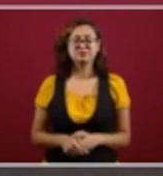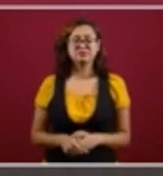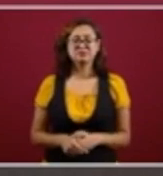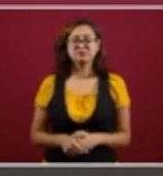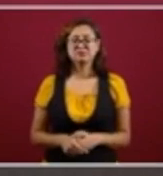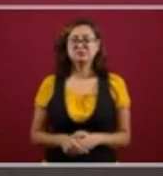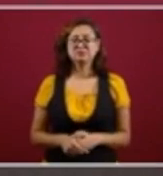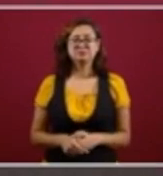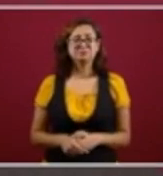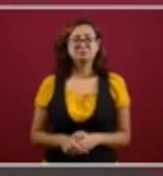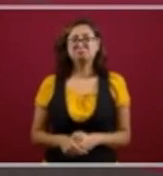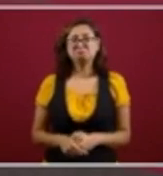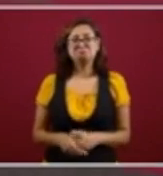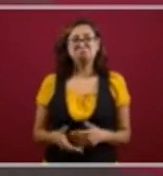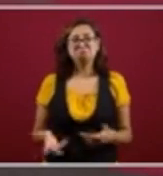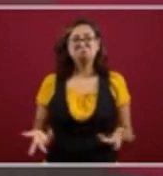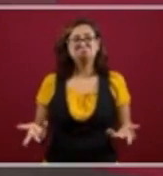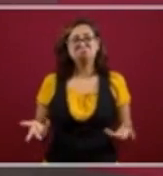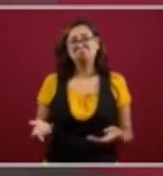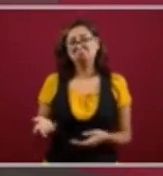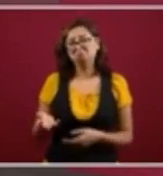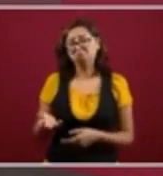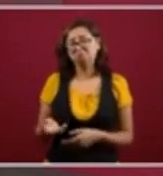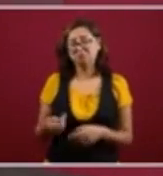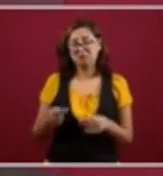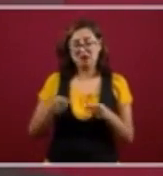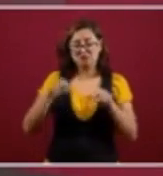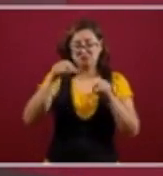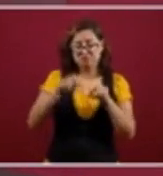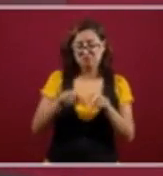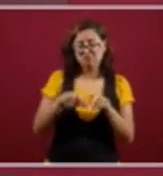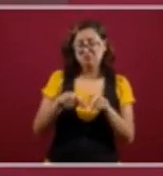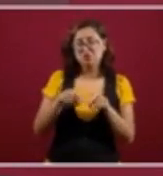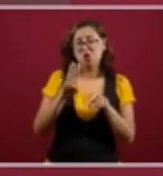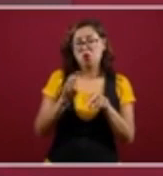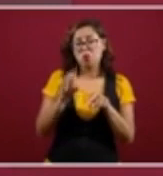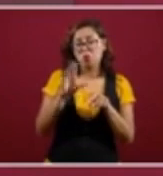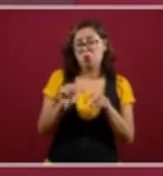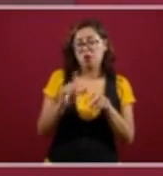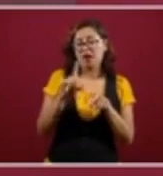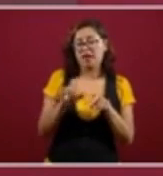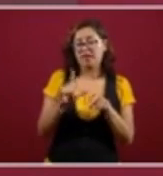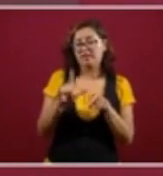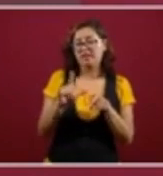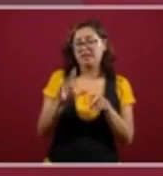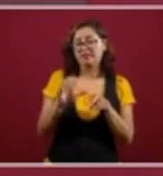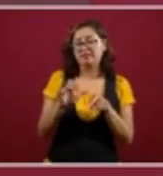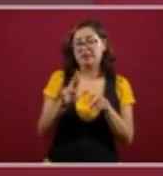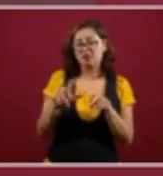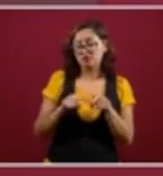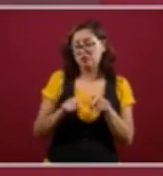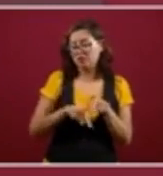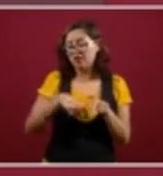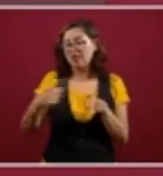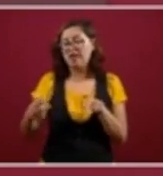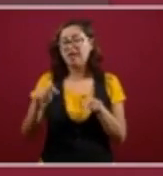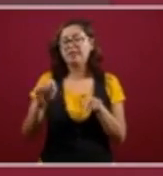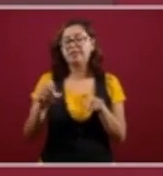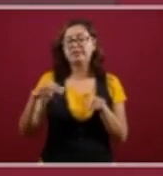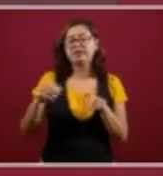Es de Boca del Cerro, Tenosique a Palenque.